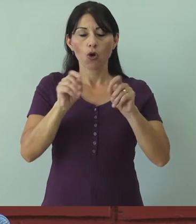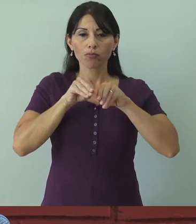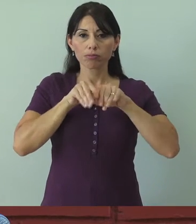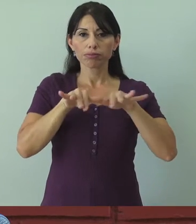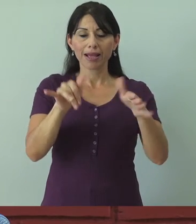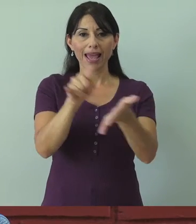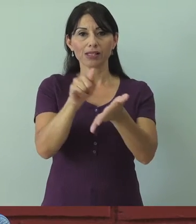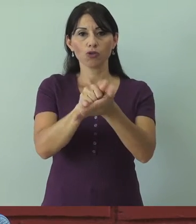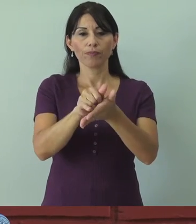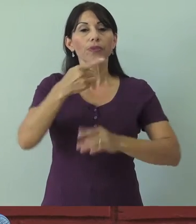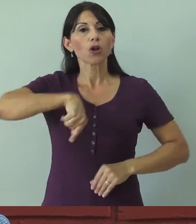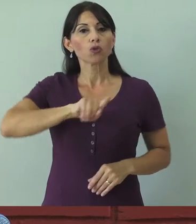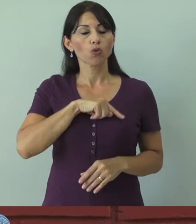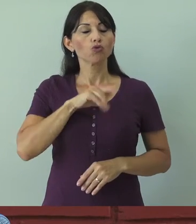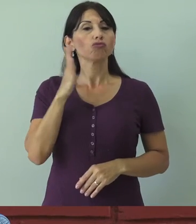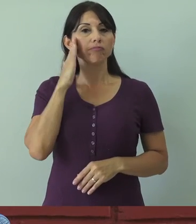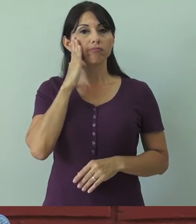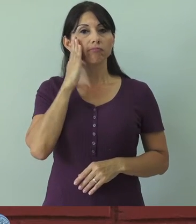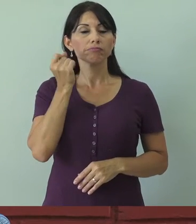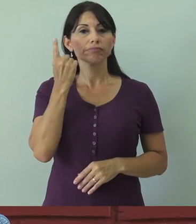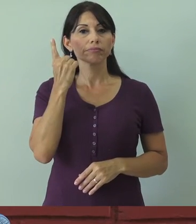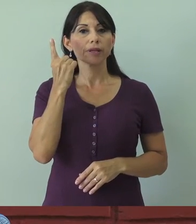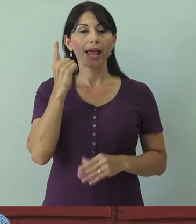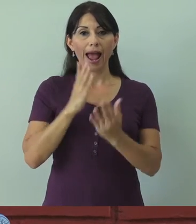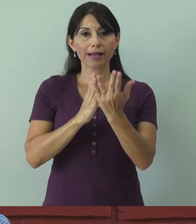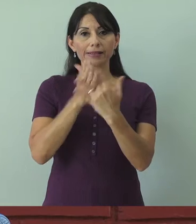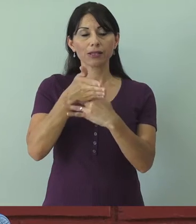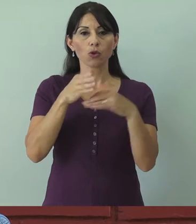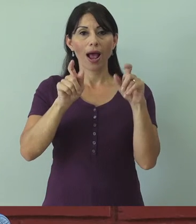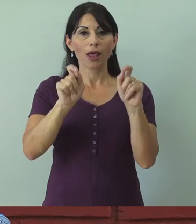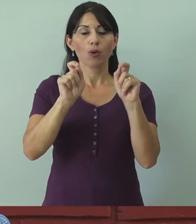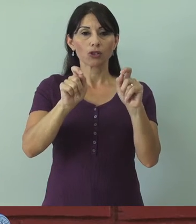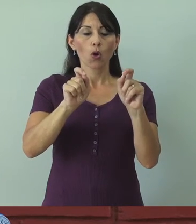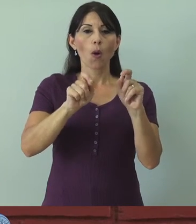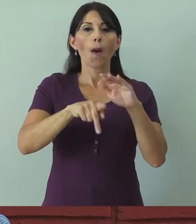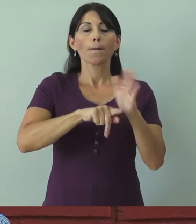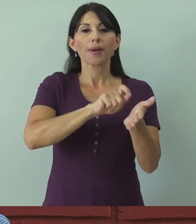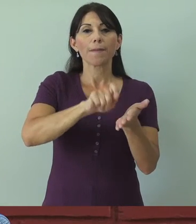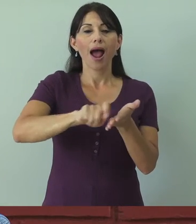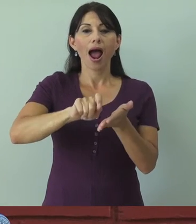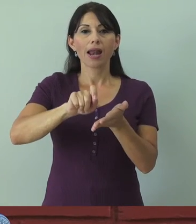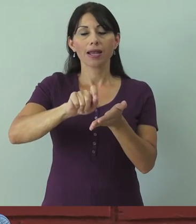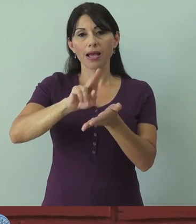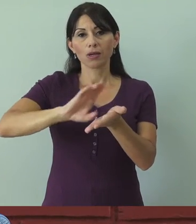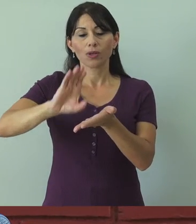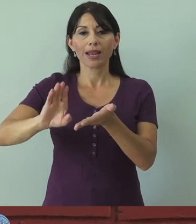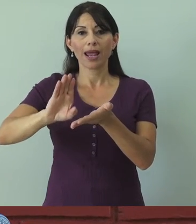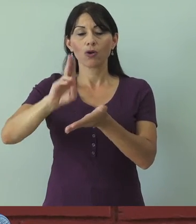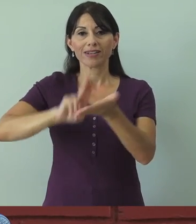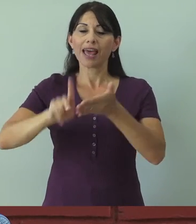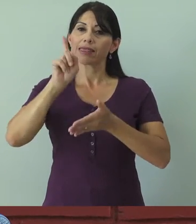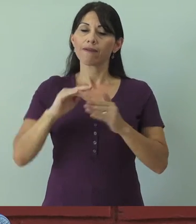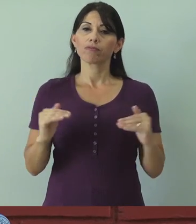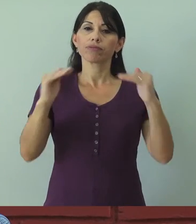esto. Nosotros sí estamos claros de que el acceso a la educación primaria, secundaria y universitaria tiene que ser con